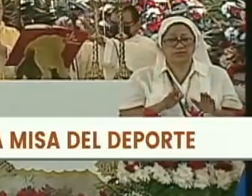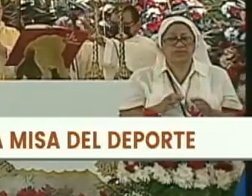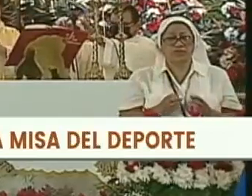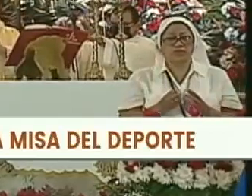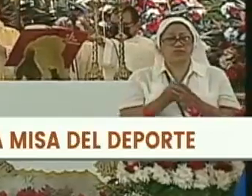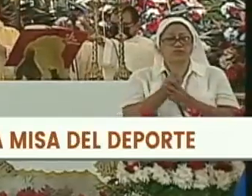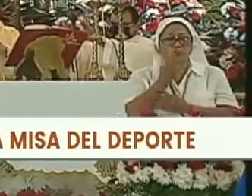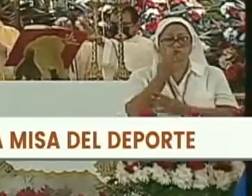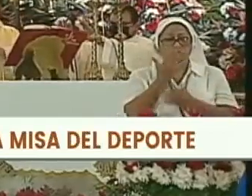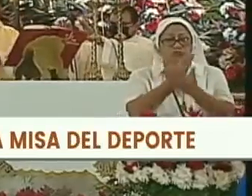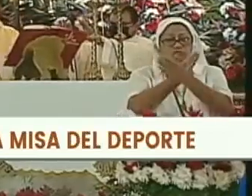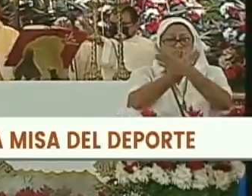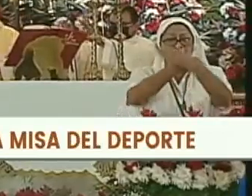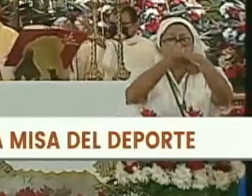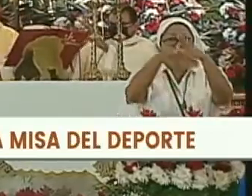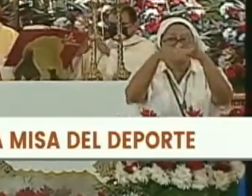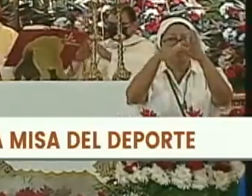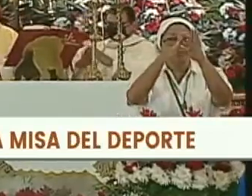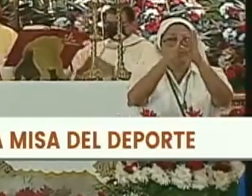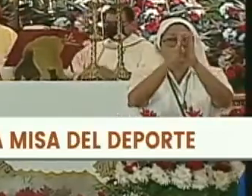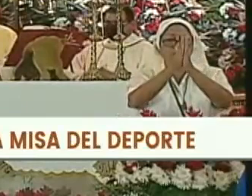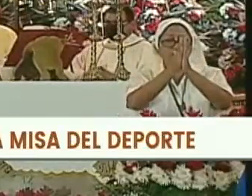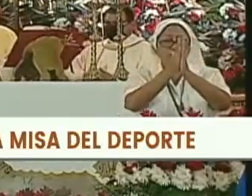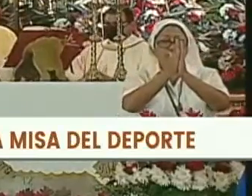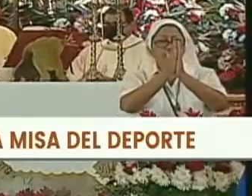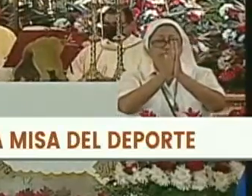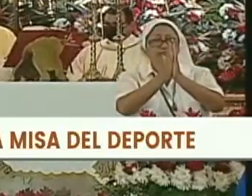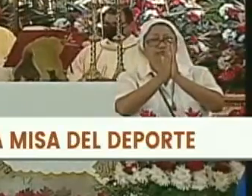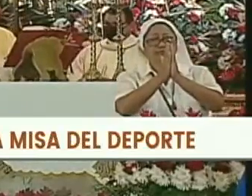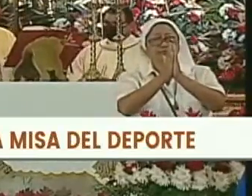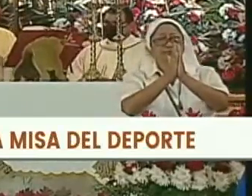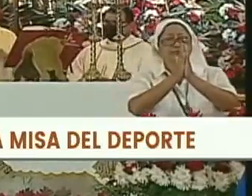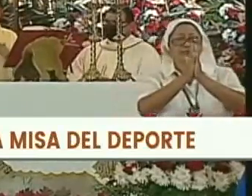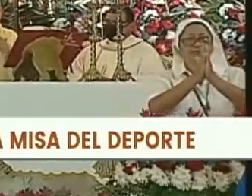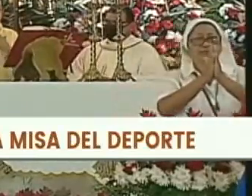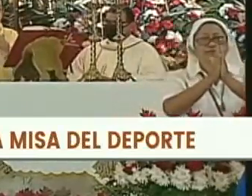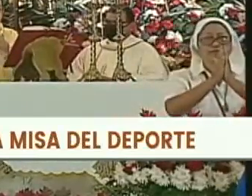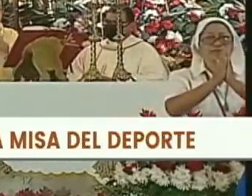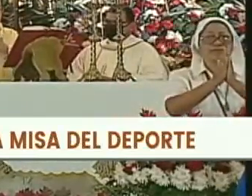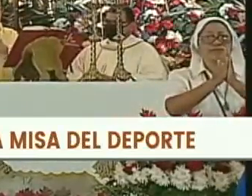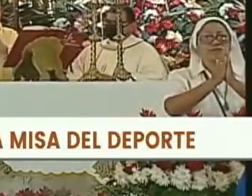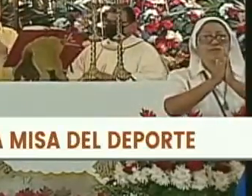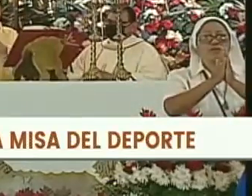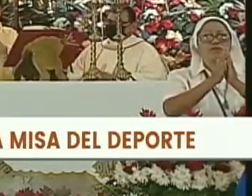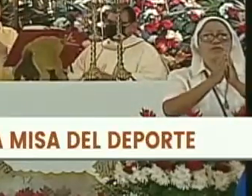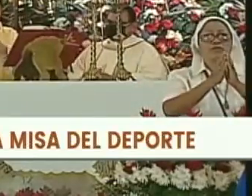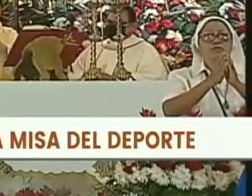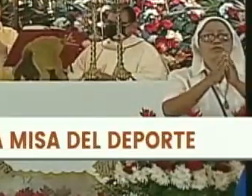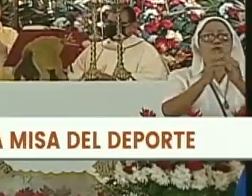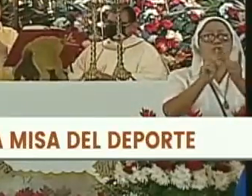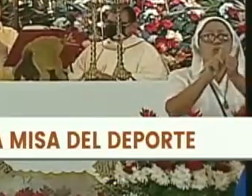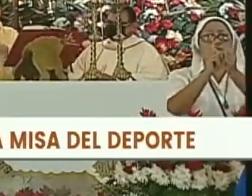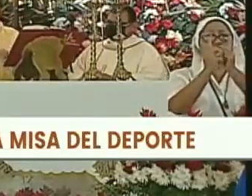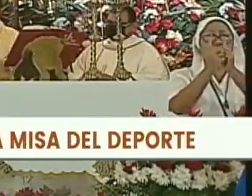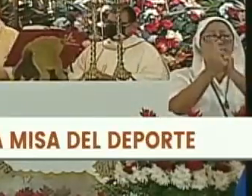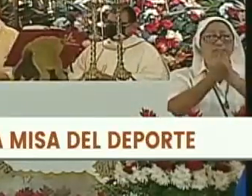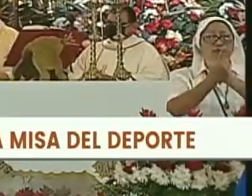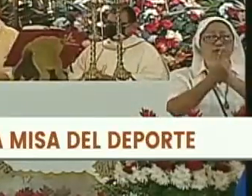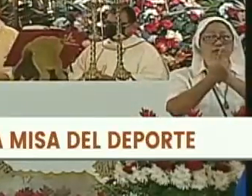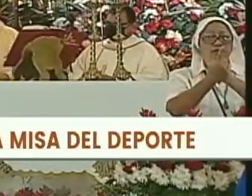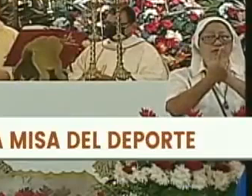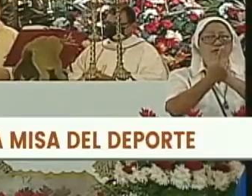la efusión de tu espíritu los que se puedan poner de rodillas lo hacen en este momento de manera que se conviertan para nosotros